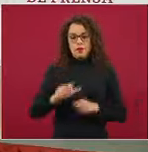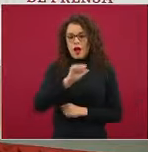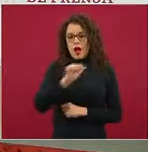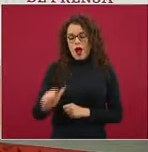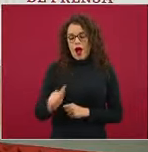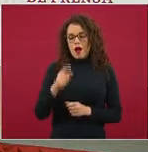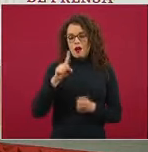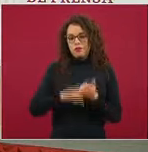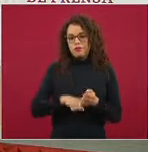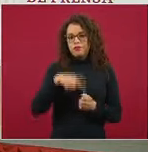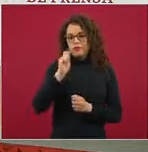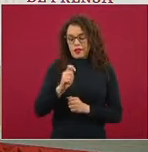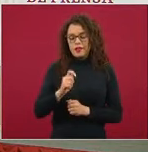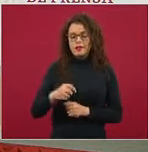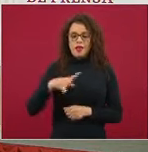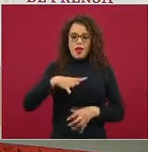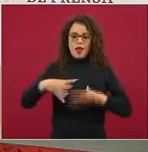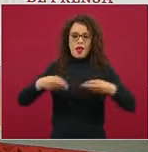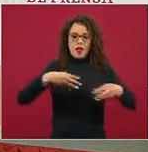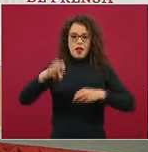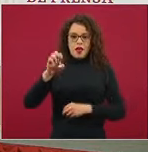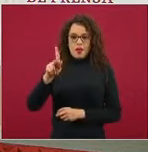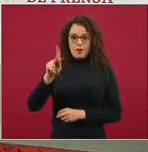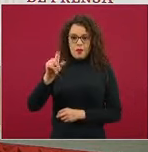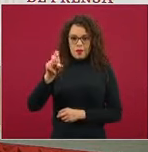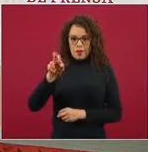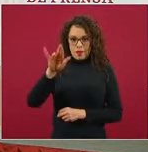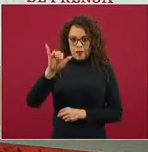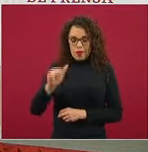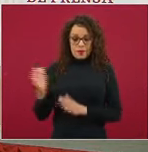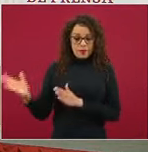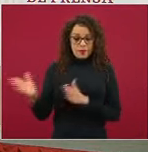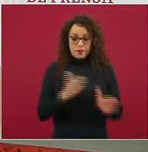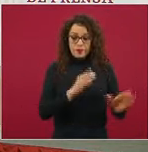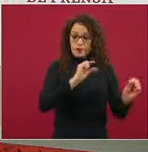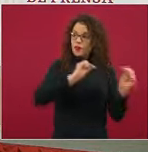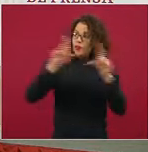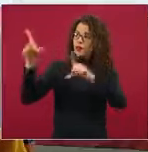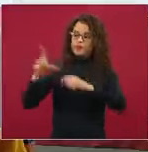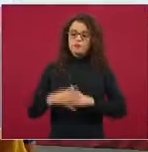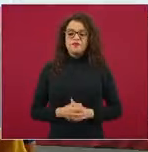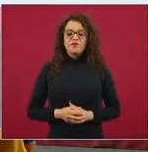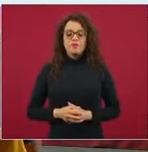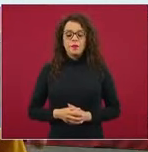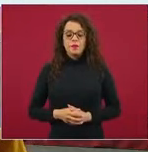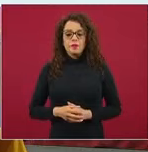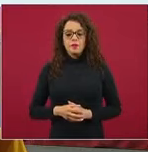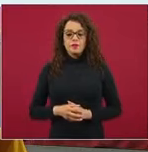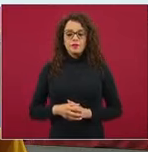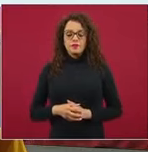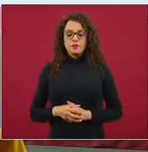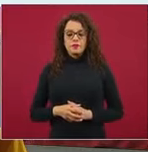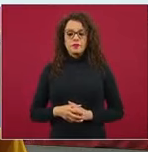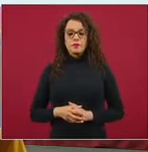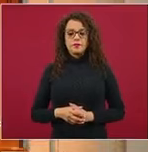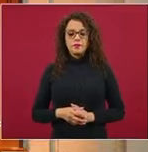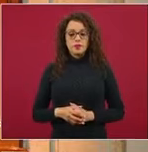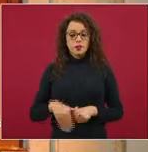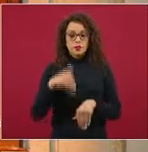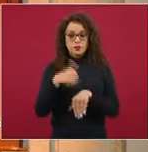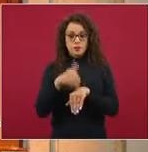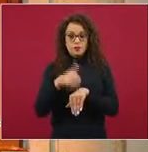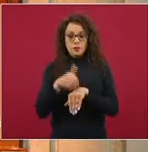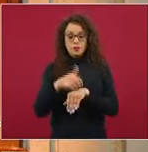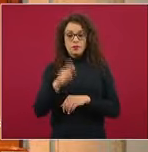epidemia. Veamos la siguiente diapositiva. Vamos a actualizar las cifras y el